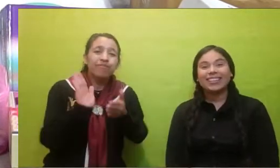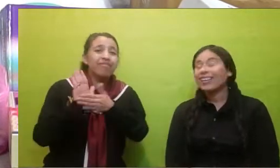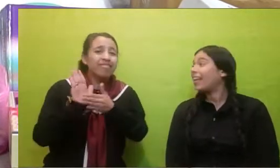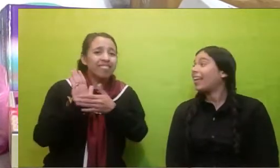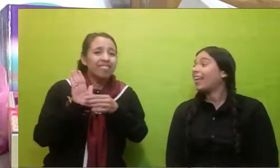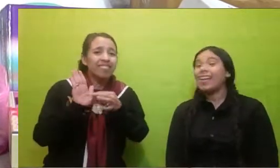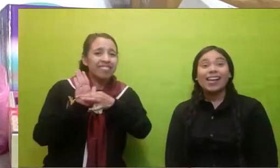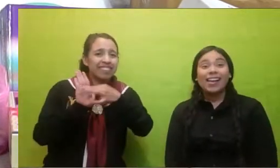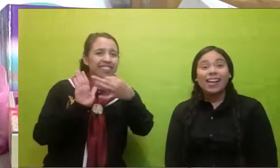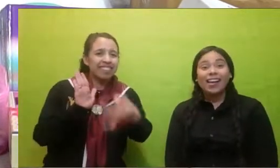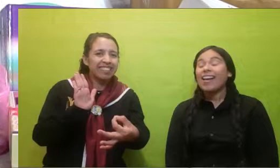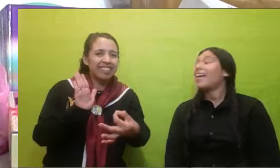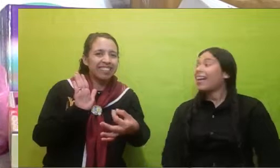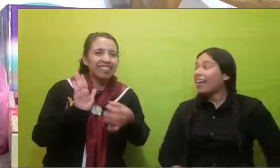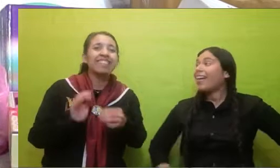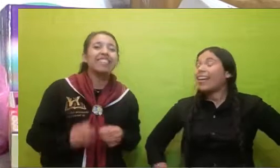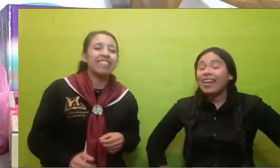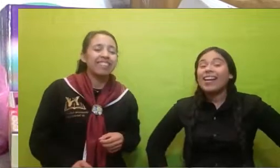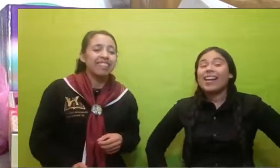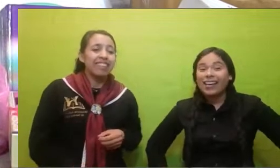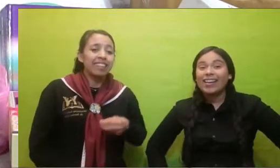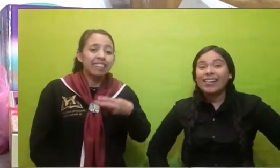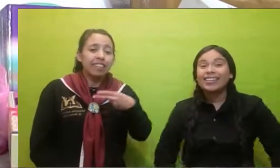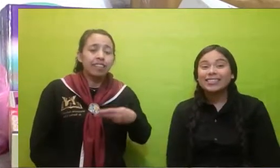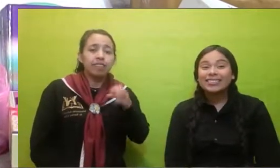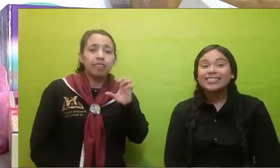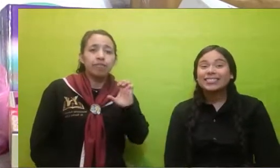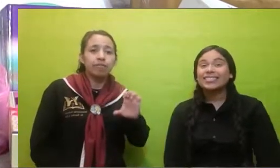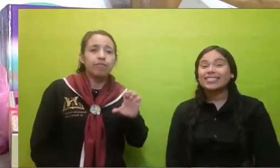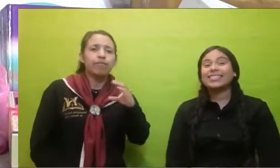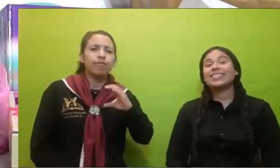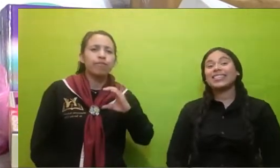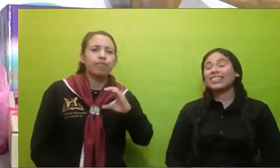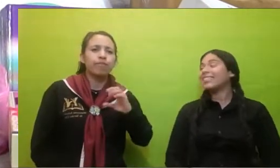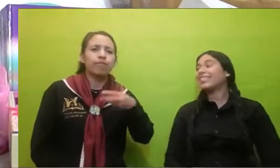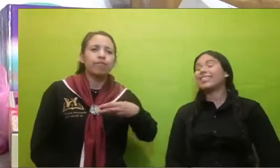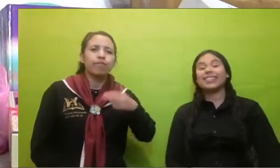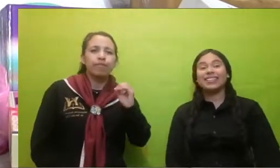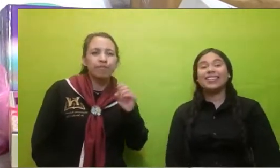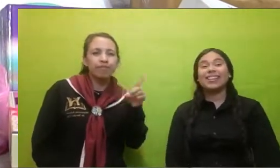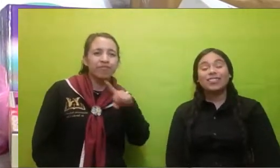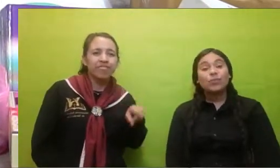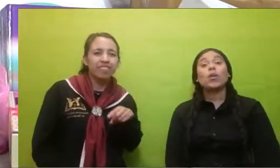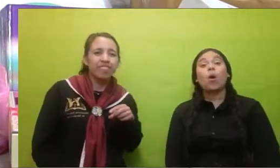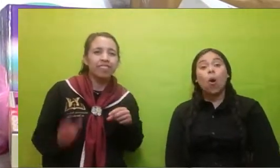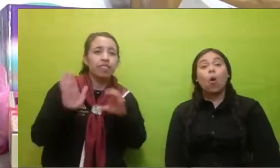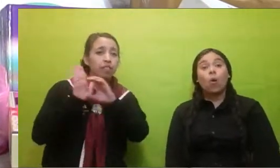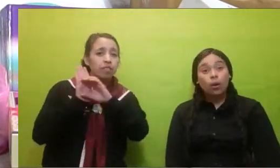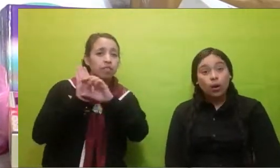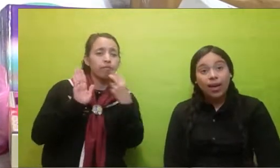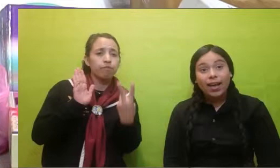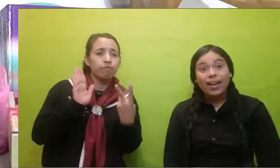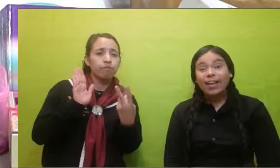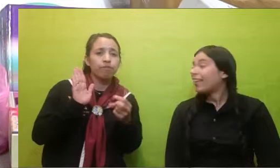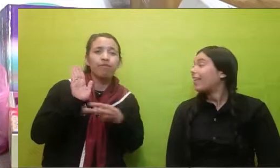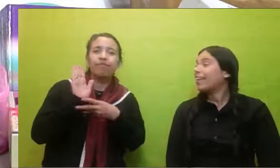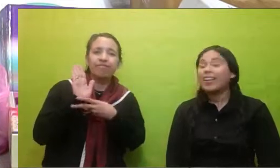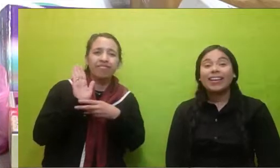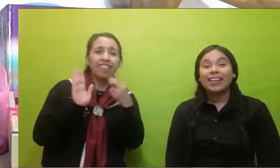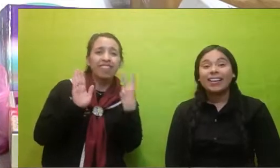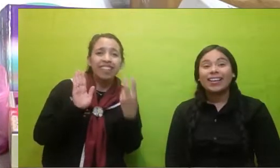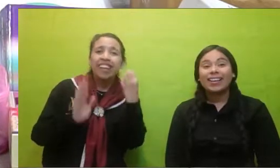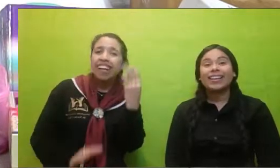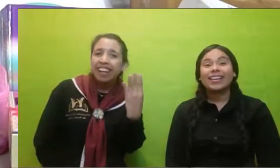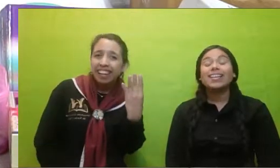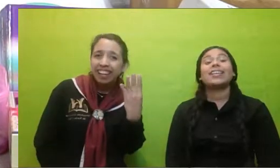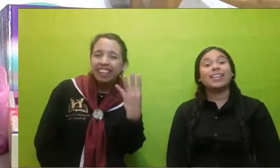felicitamos ahí. ¿Y saben qué? Me acordé de una historia que aparece en la Biblia, en Hechos, queridos amigos. Capítulo 2, a